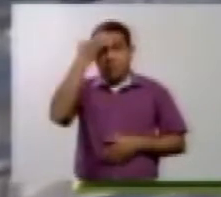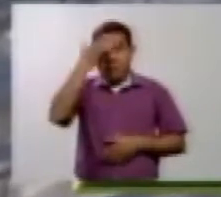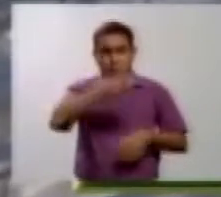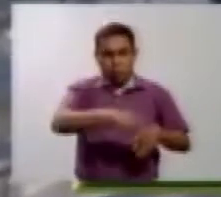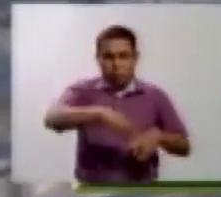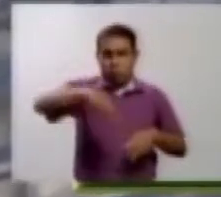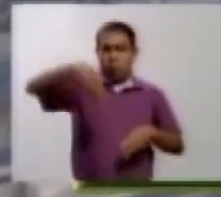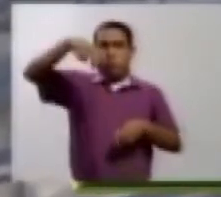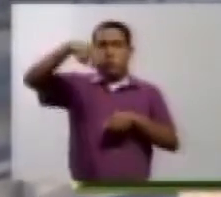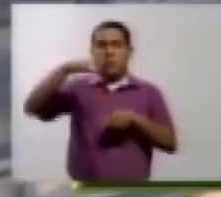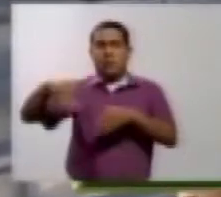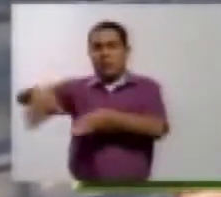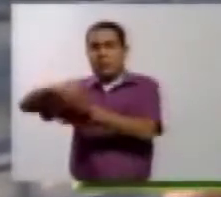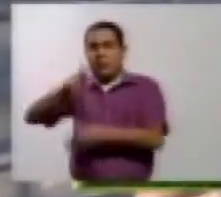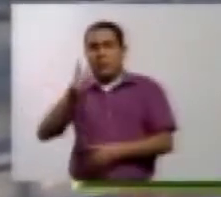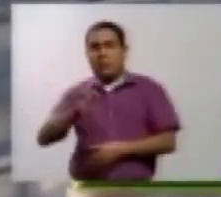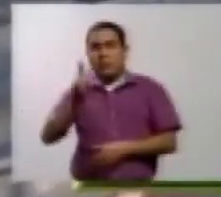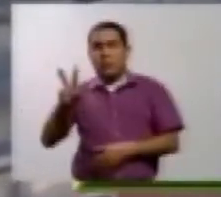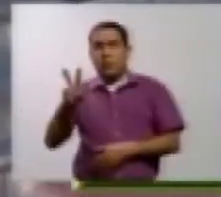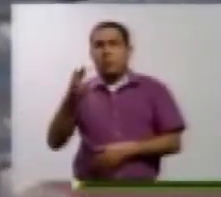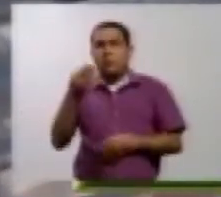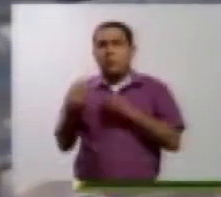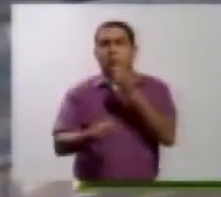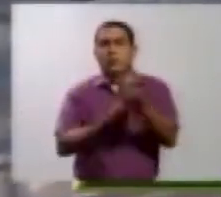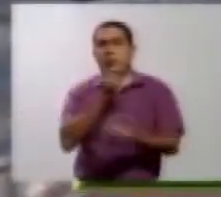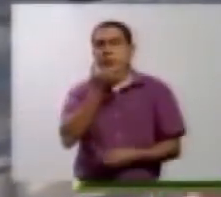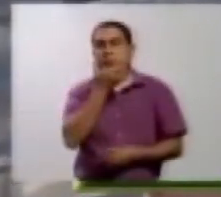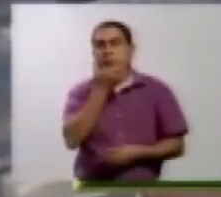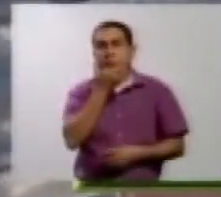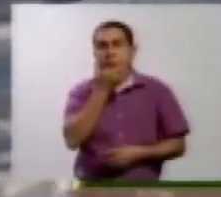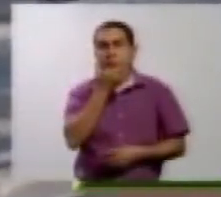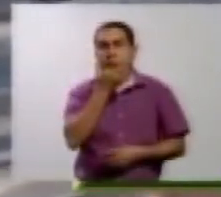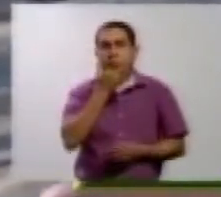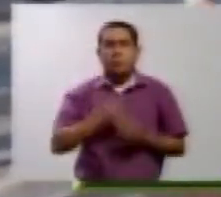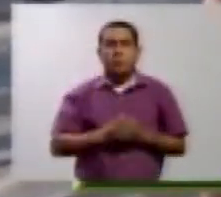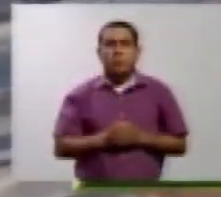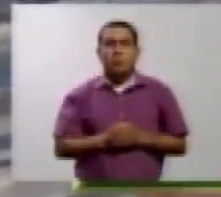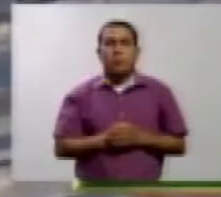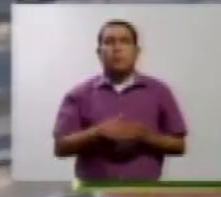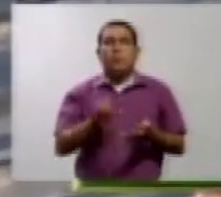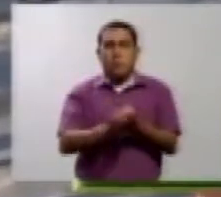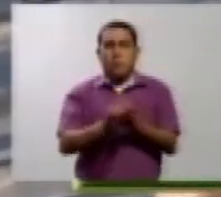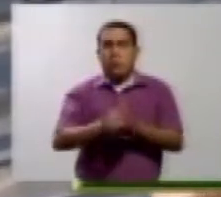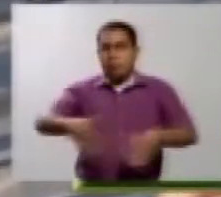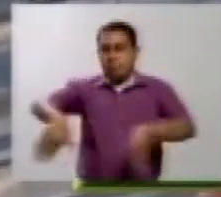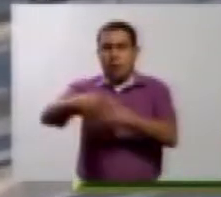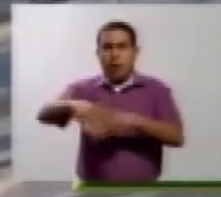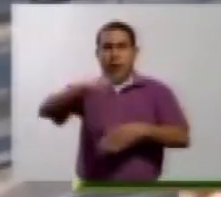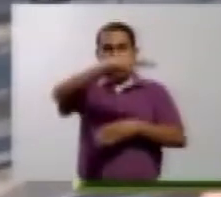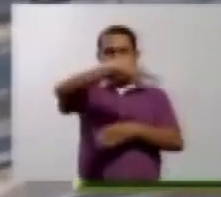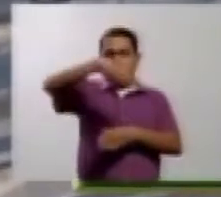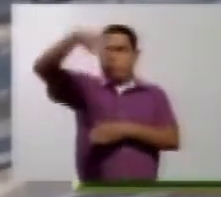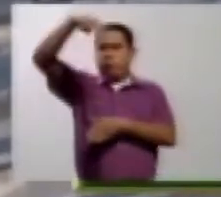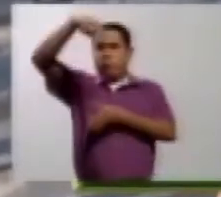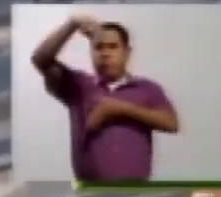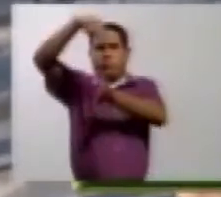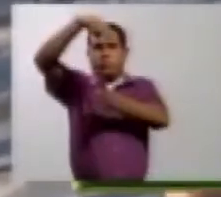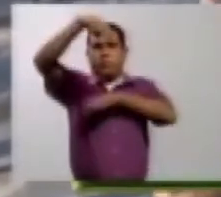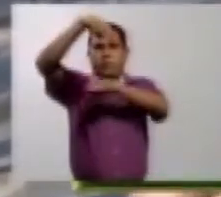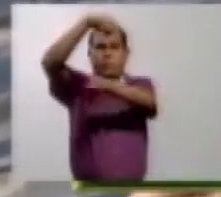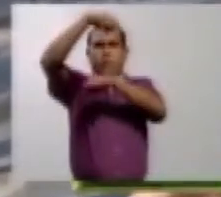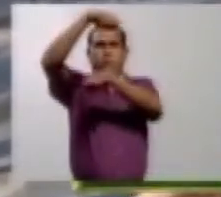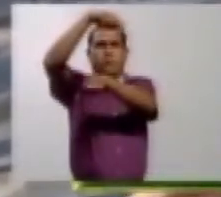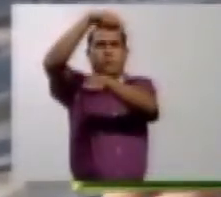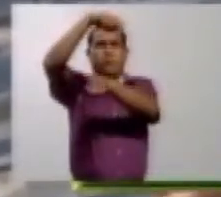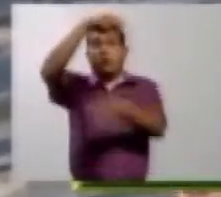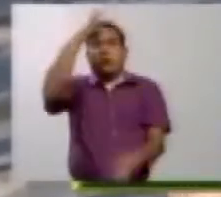damos cuenta de que las gradas de la 72 básicamente están por encima casi de la vía, lo cual nos preocupa. La situación